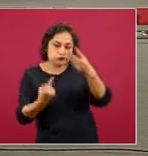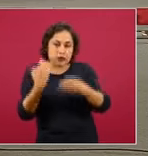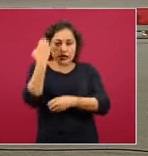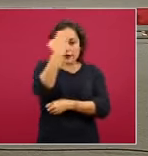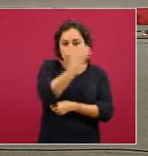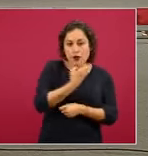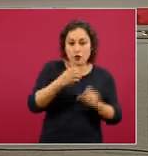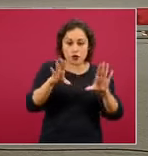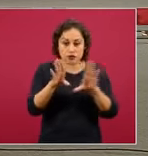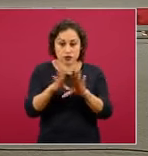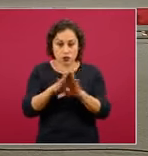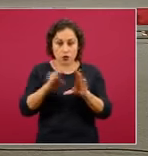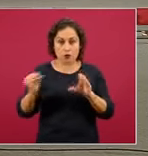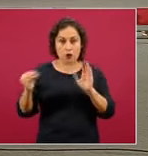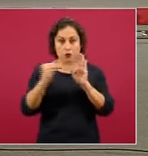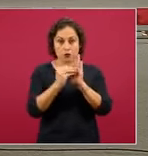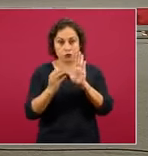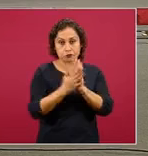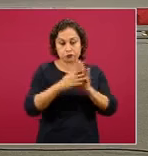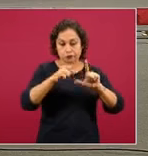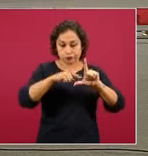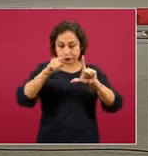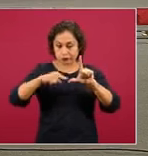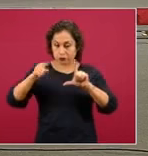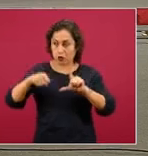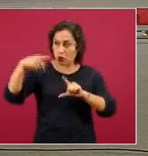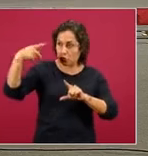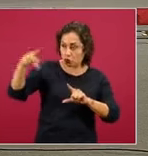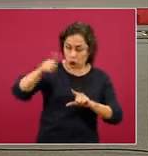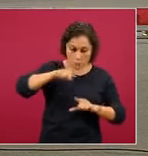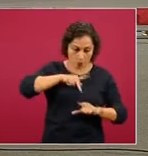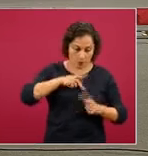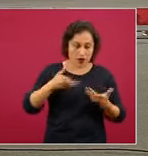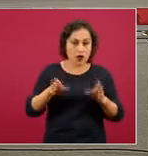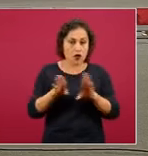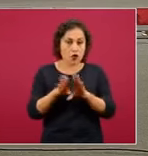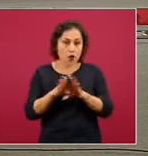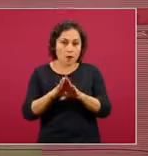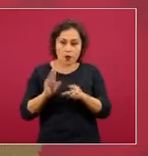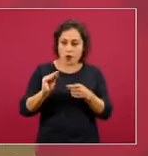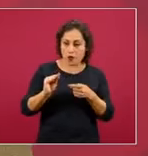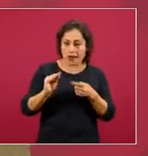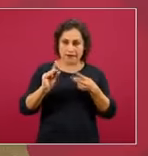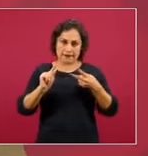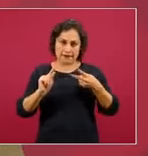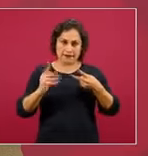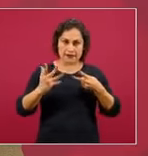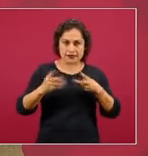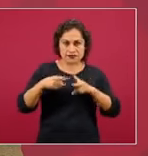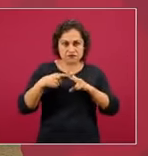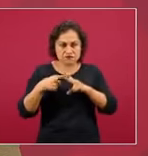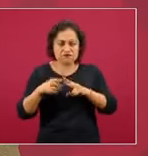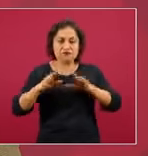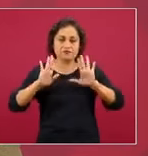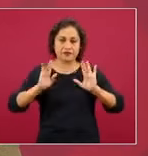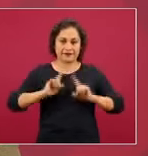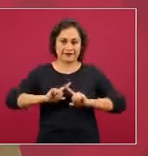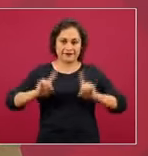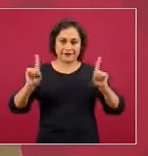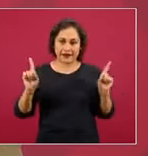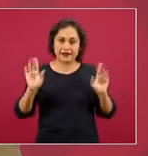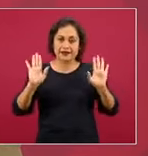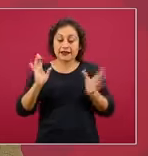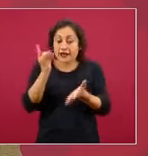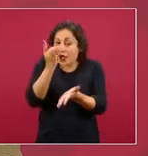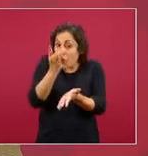cómo haces la curva epidémica para saber, es el percentil 90, es el percentil 75. Entonces, cuando solamente uno toma